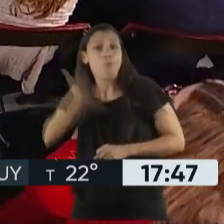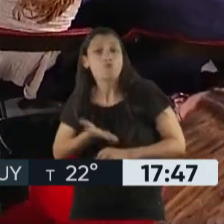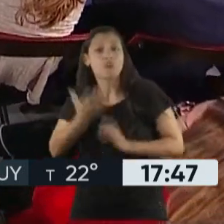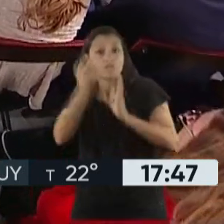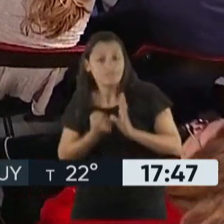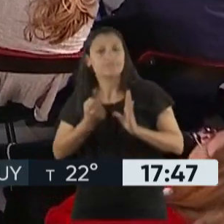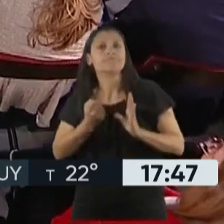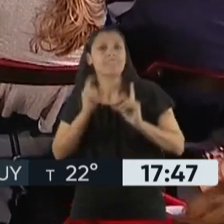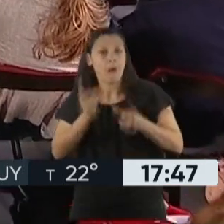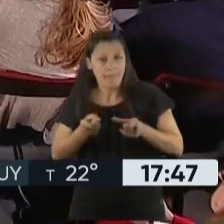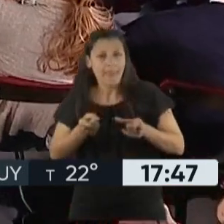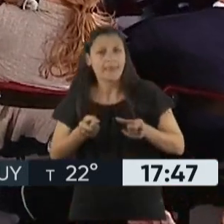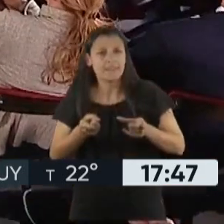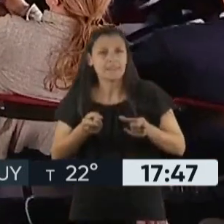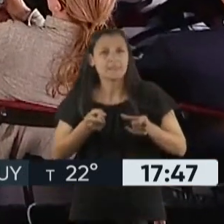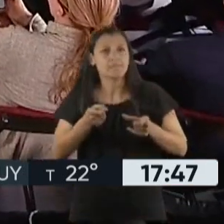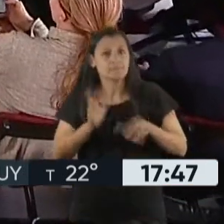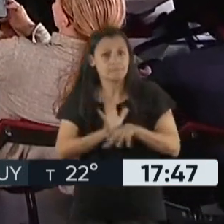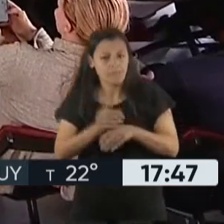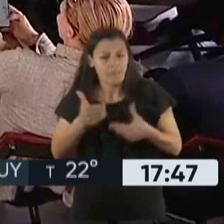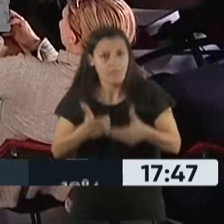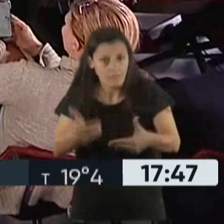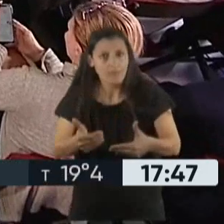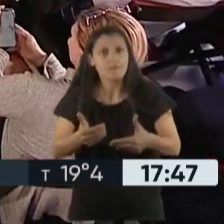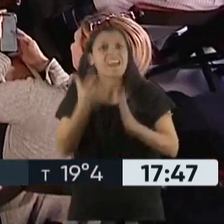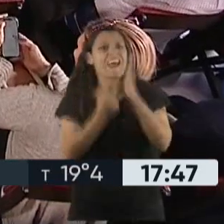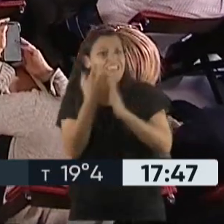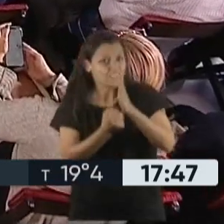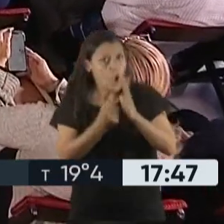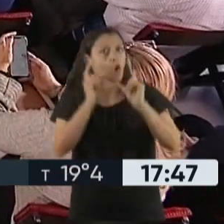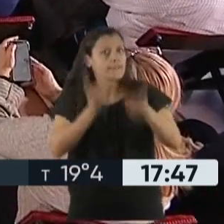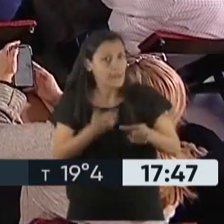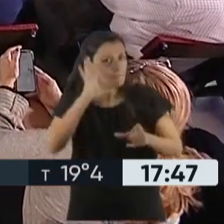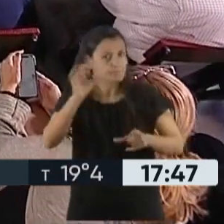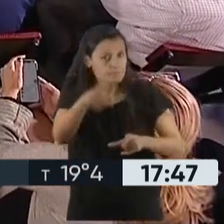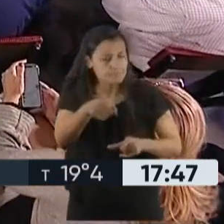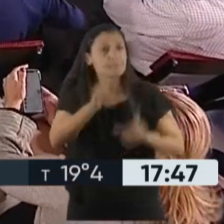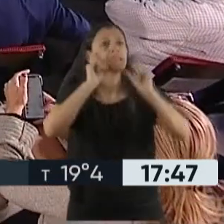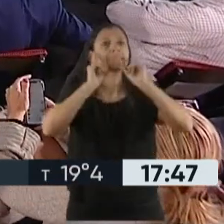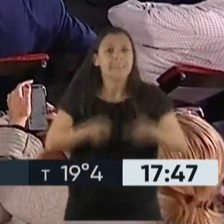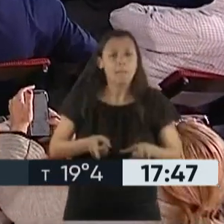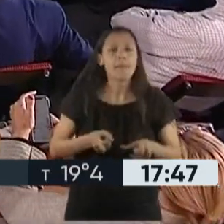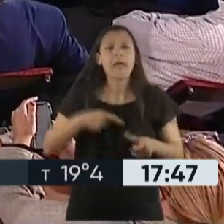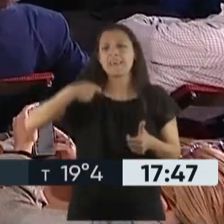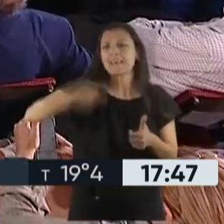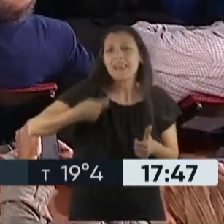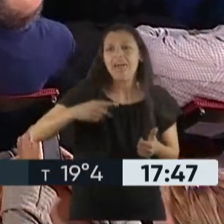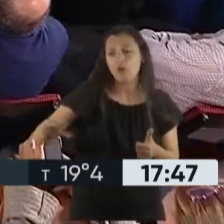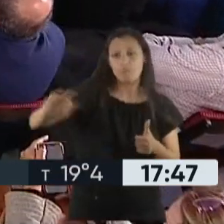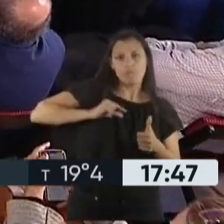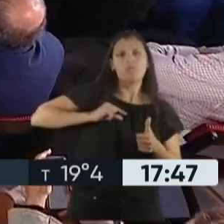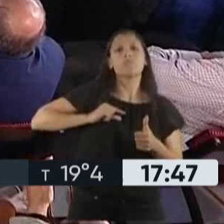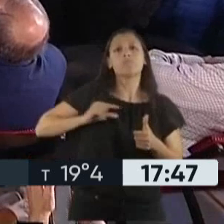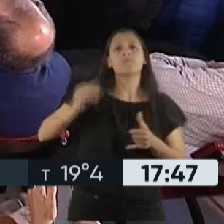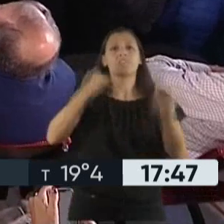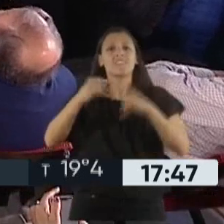contribuciones patronales, la postergación del pago de las contribuciones, la expansión del crédito a tasa